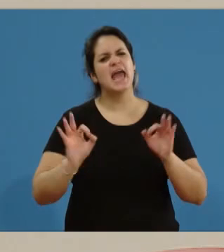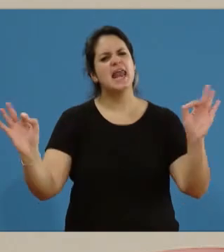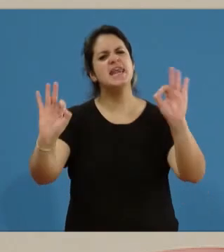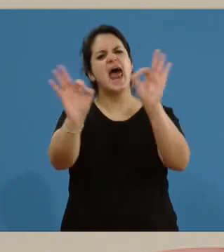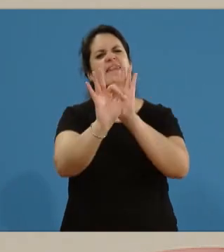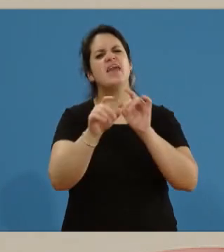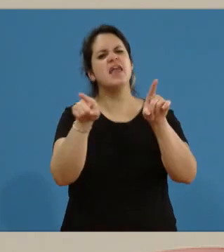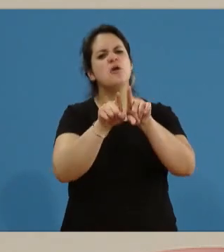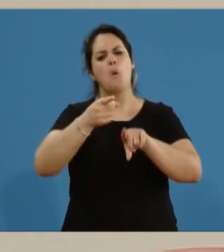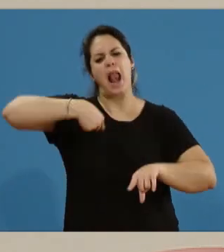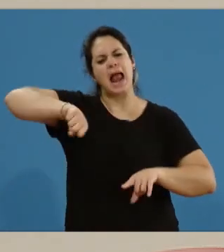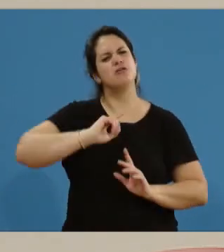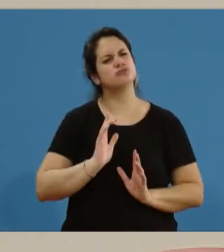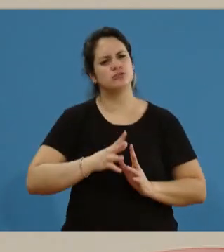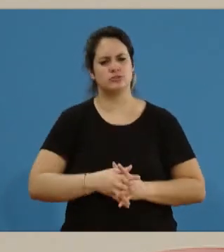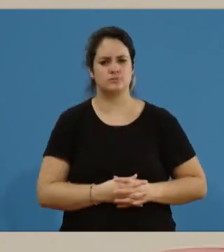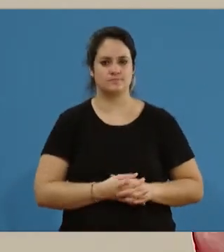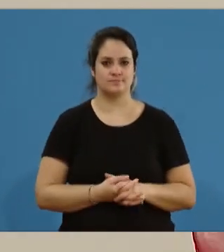es como nosotros?